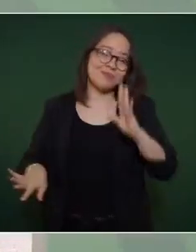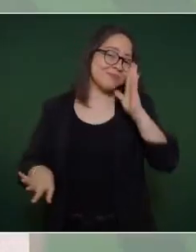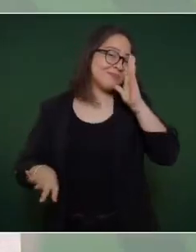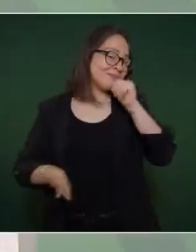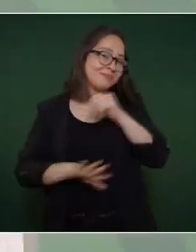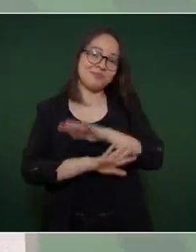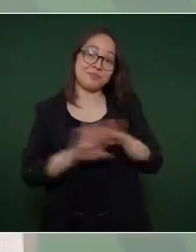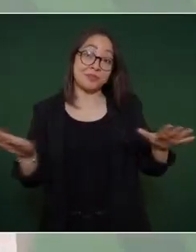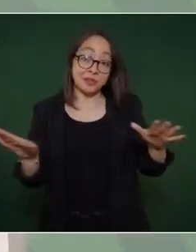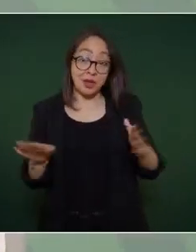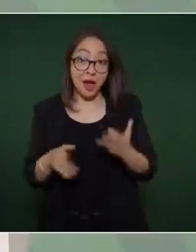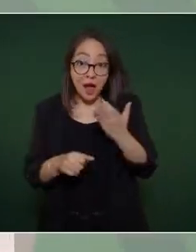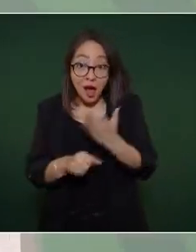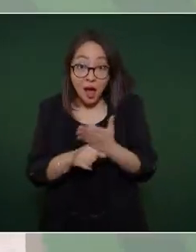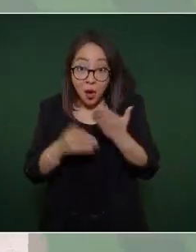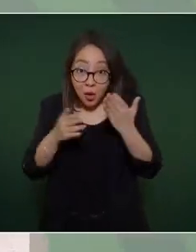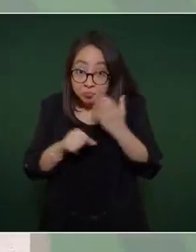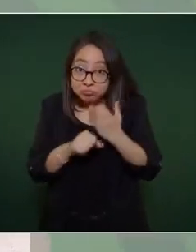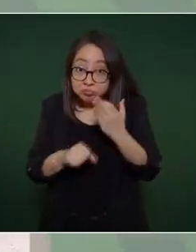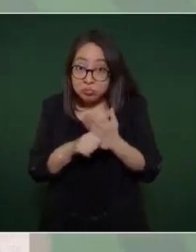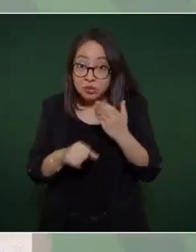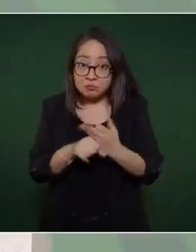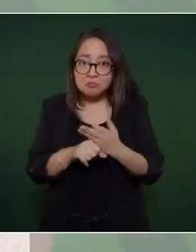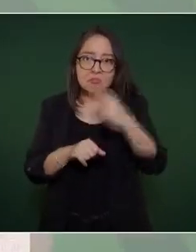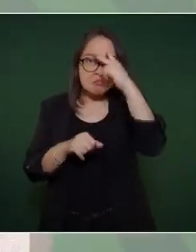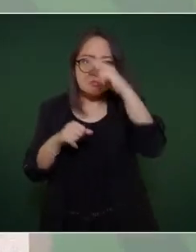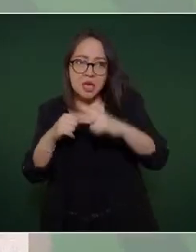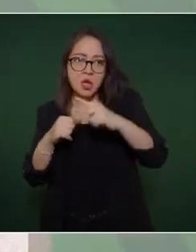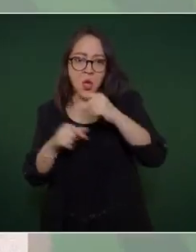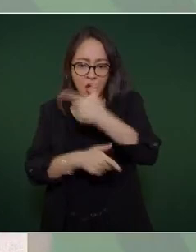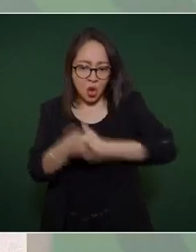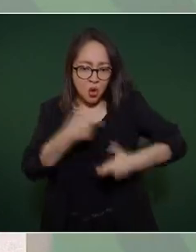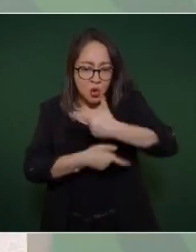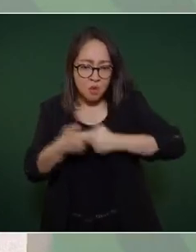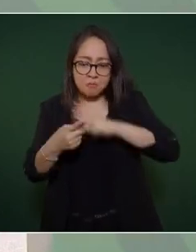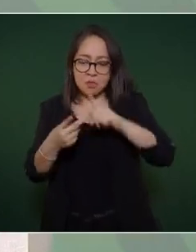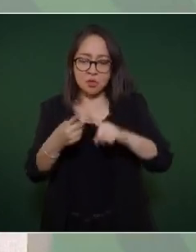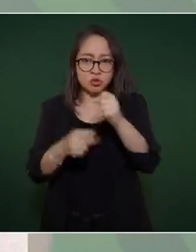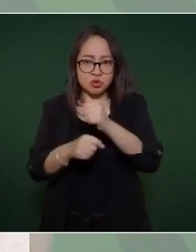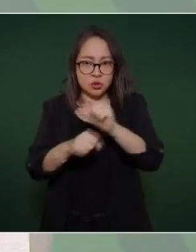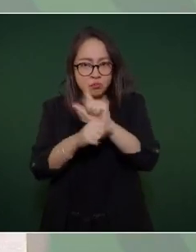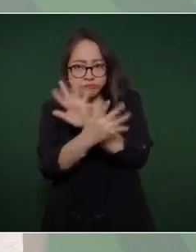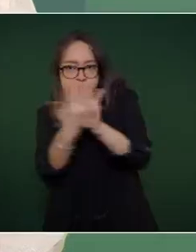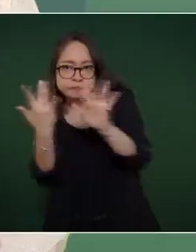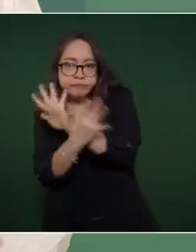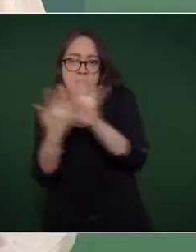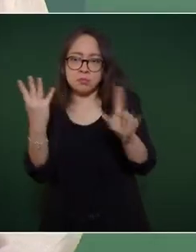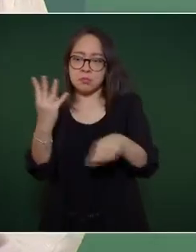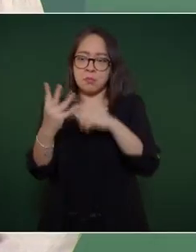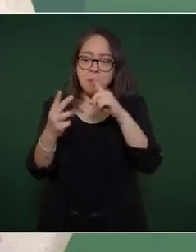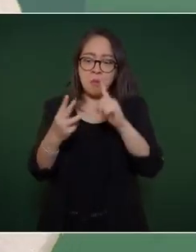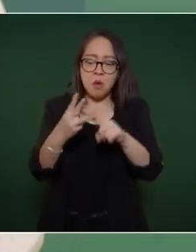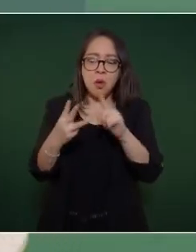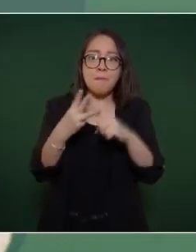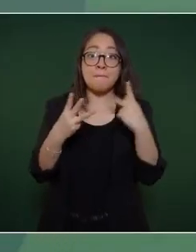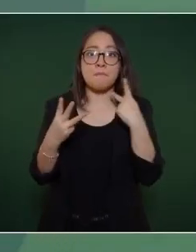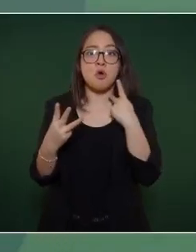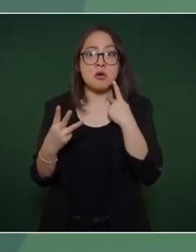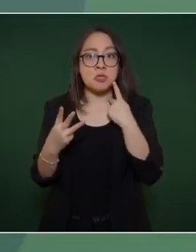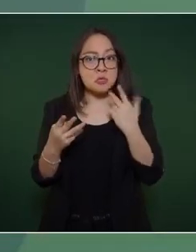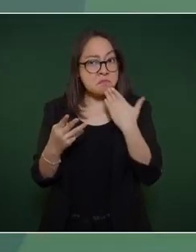en lo económico, en lo social, en lo político, es porque